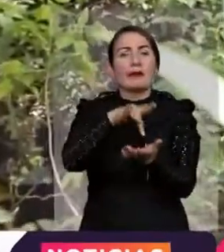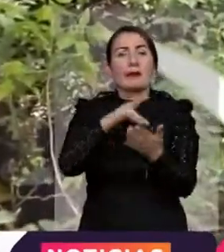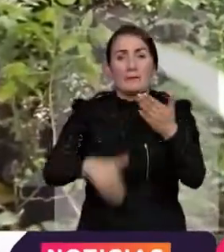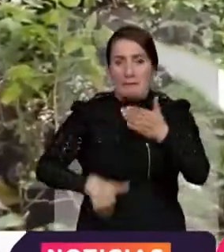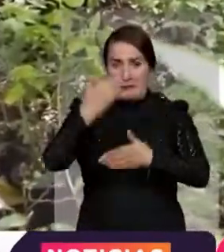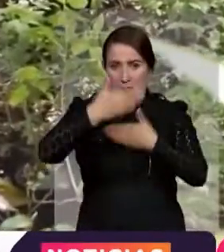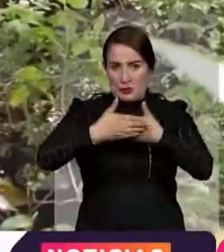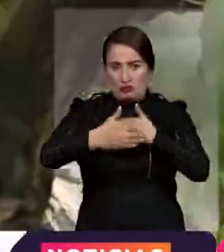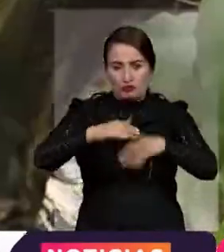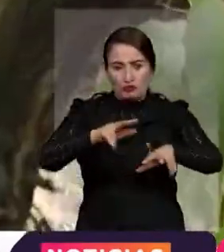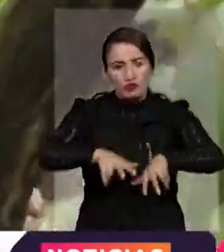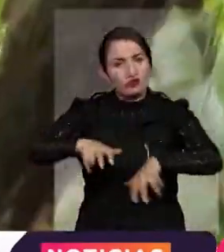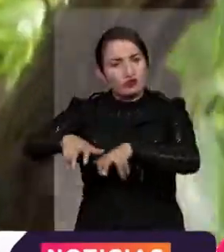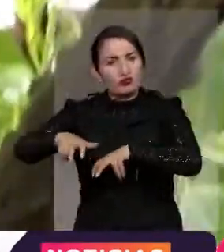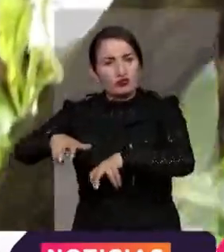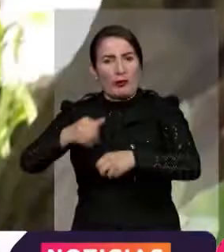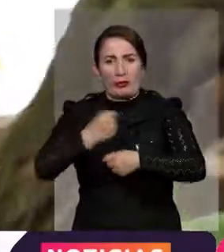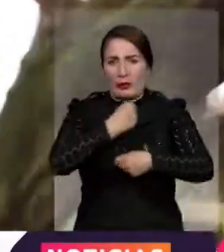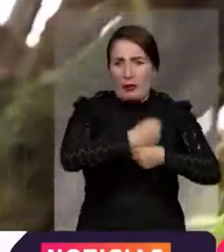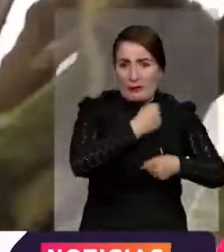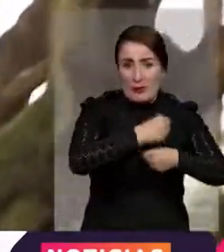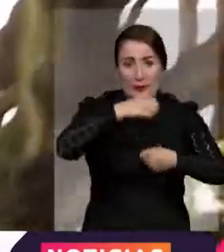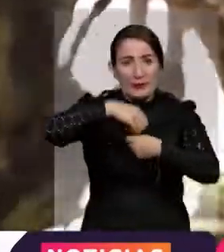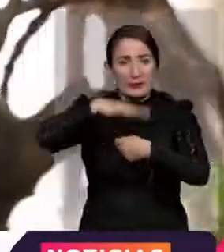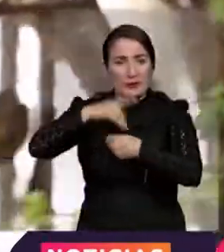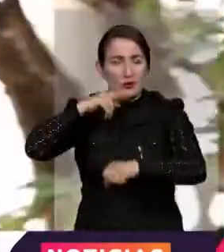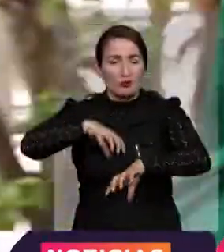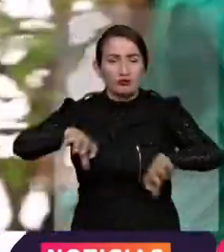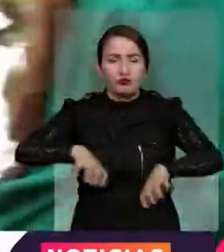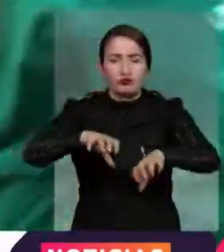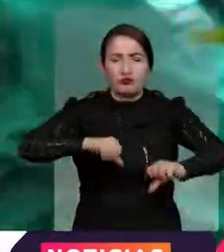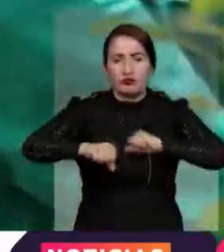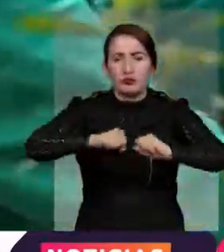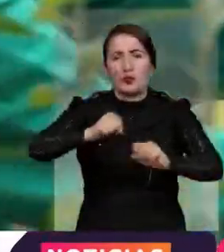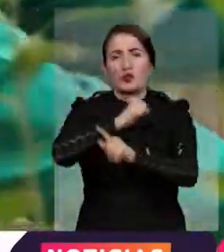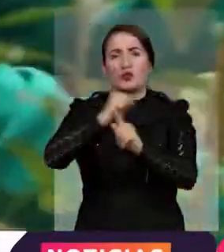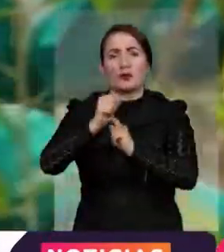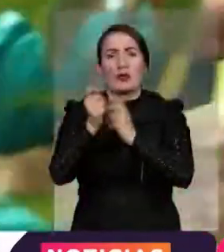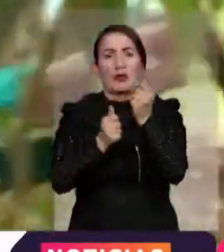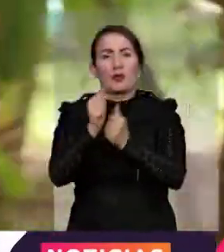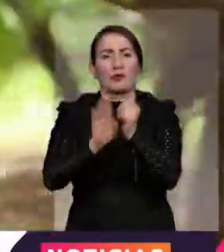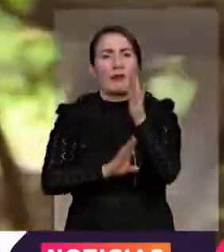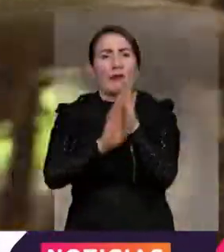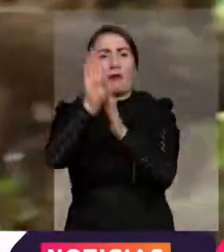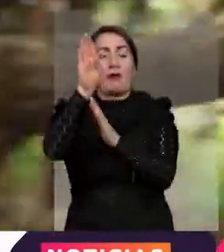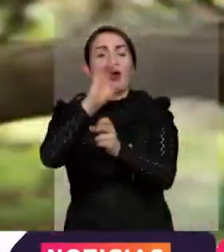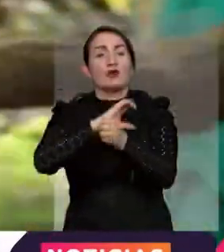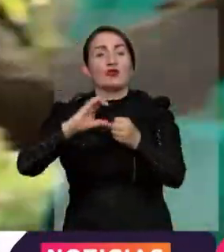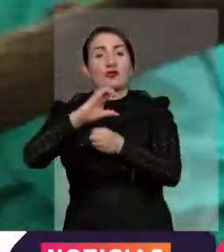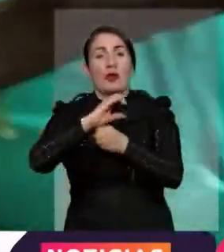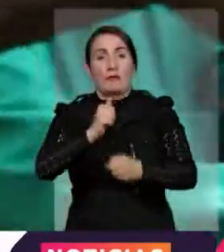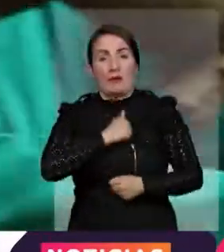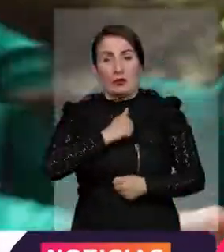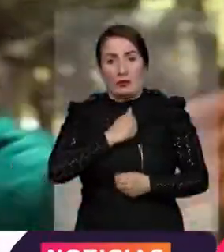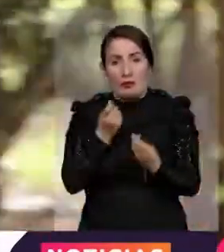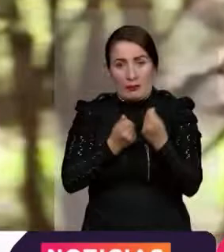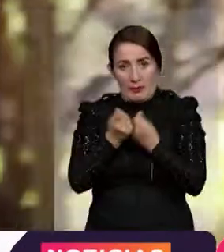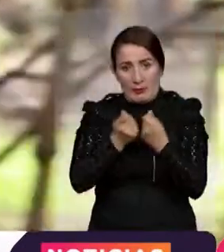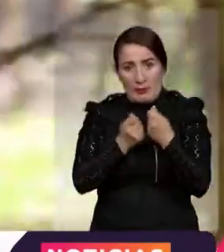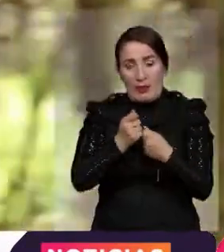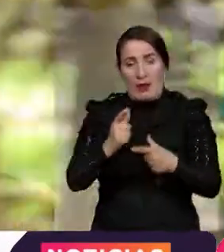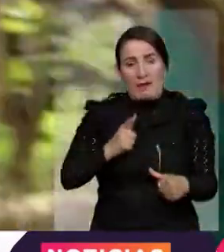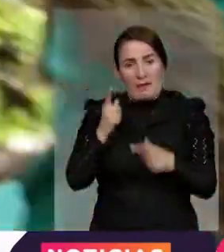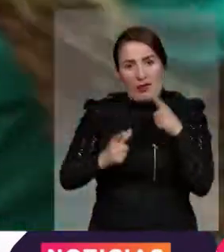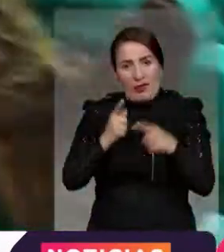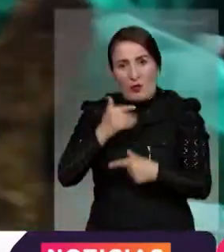inicio de este programa. Este trabajo del distrito promueve la reactivación social y económica de la ciudad, también la autonomía financiera de las